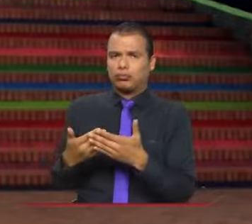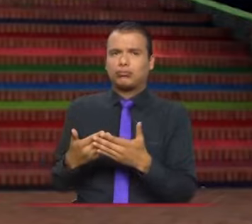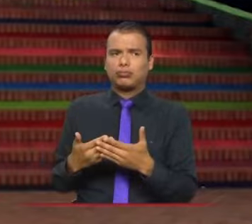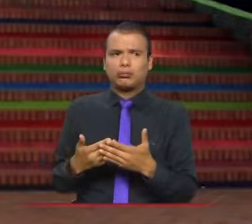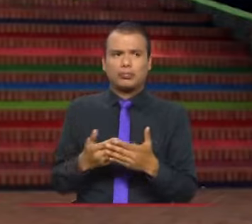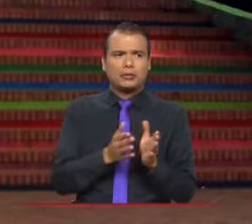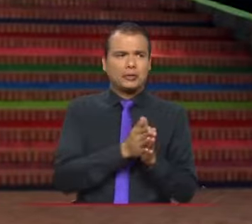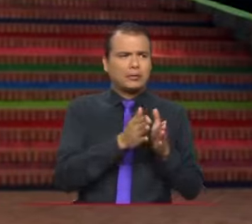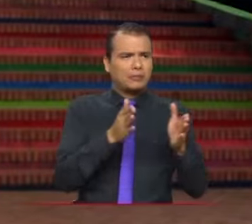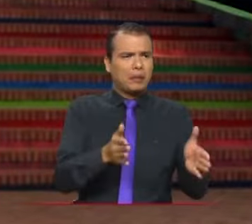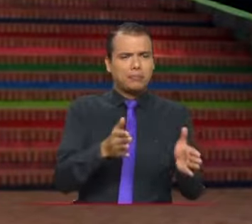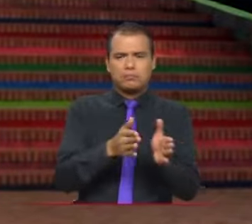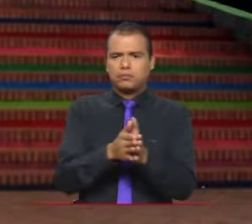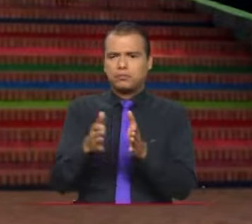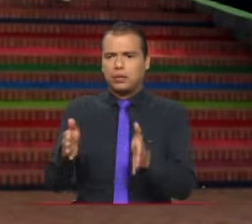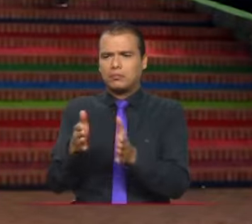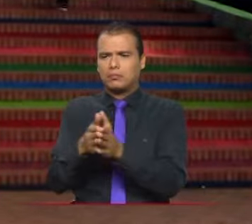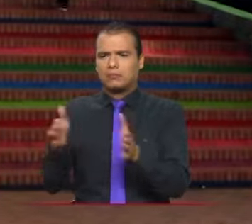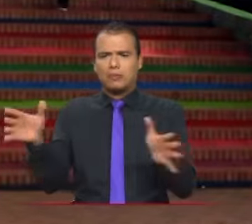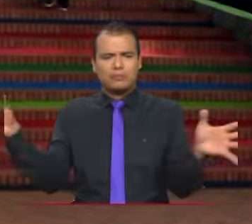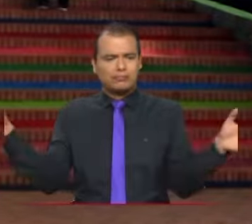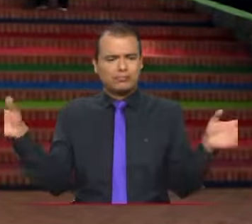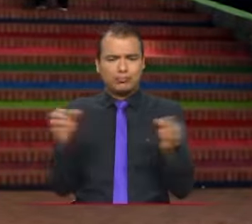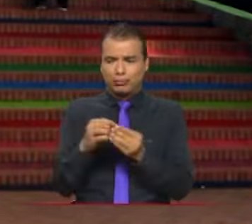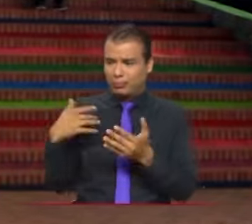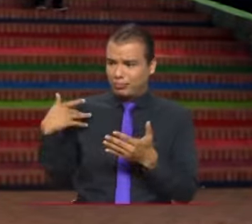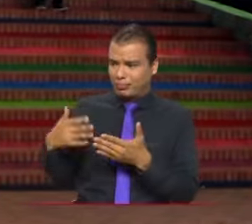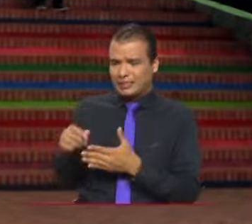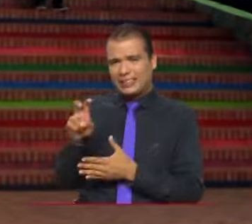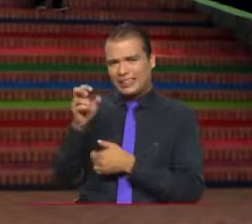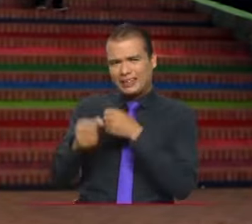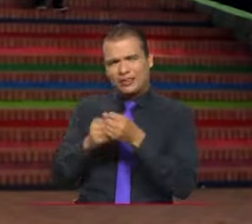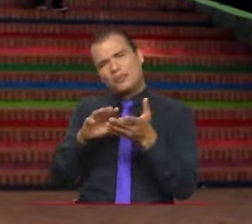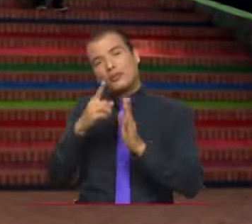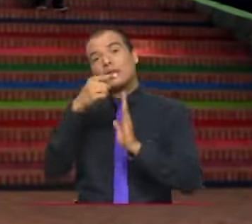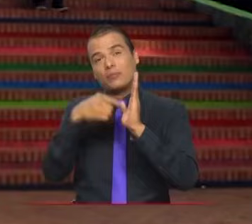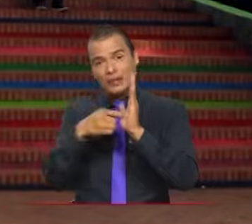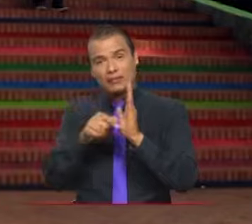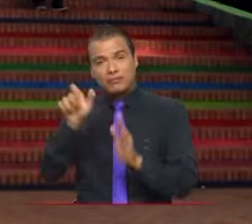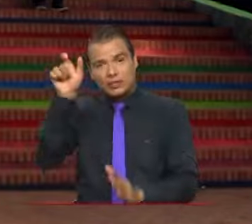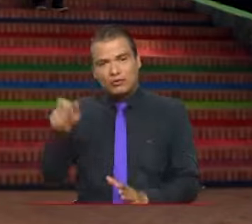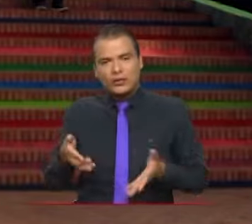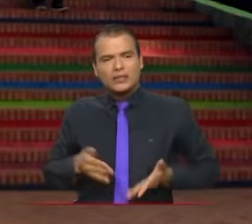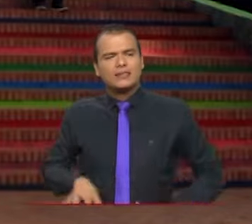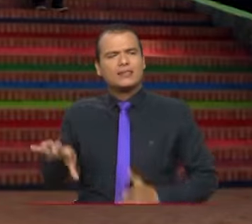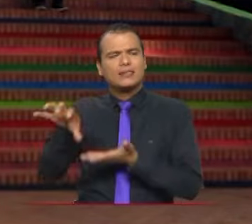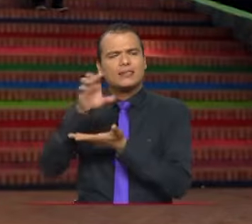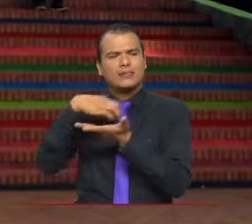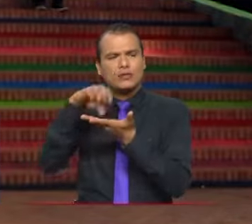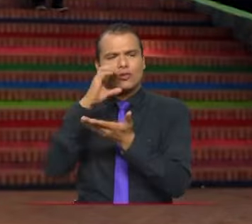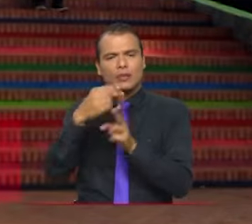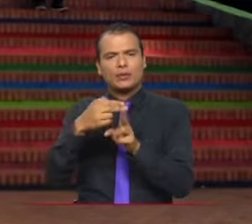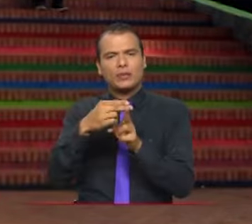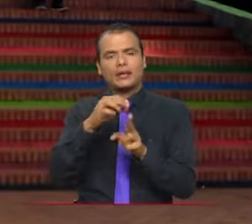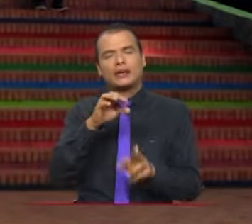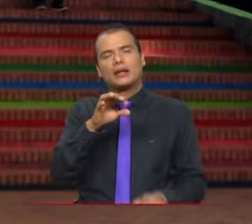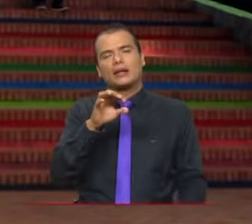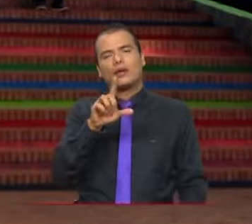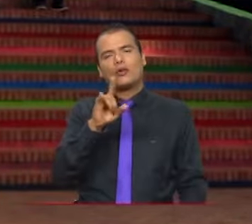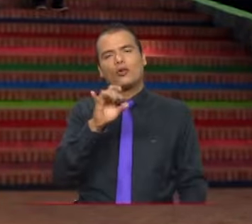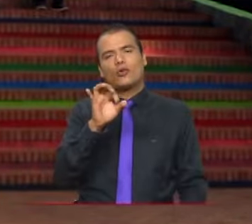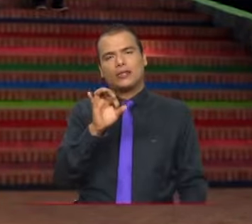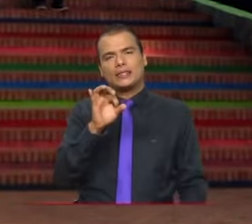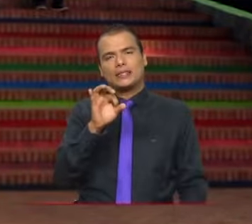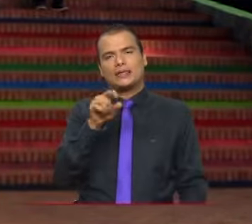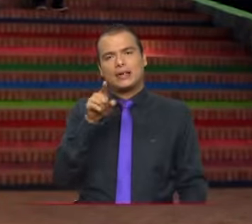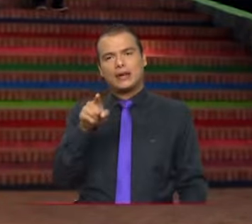1000 etapas en la memoria del ciclismo colombiano. El santanderiano Luis Carlos Manrique ganó una etapa en la Vuelta hace 41